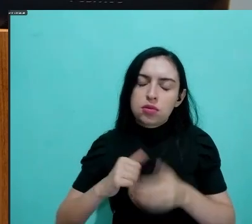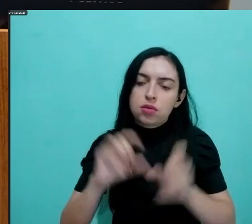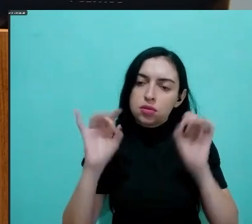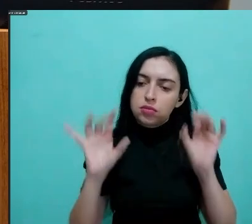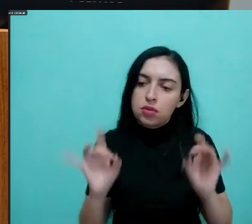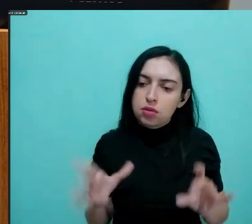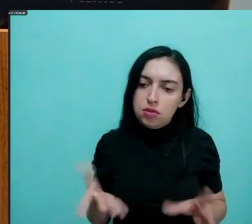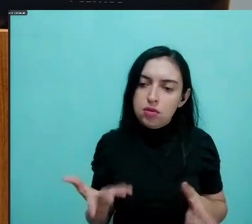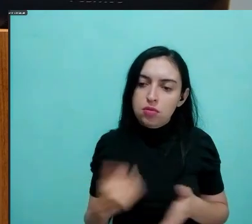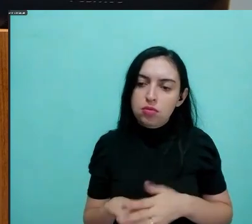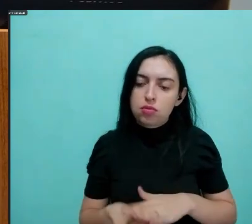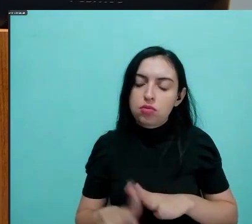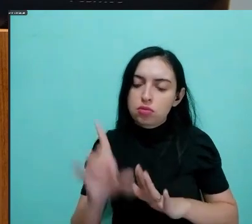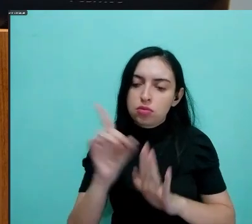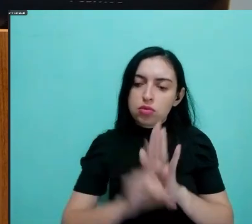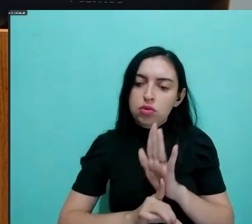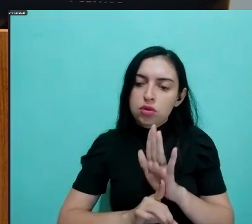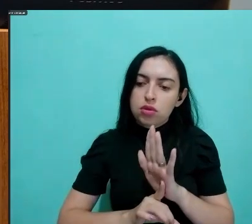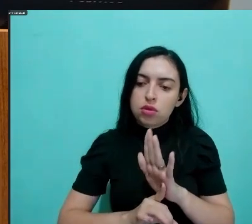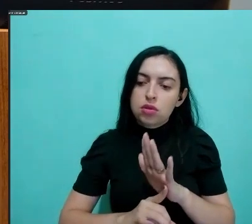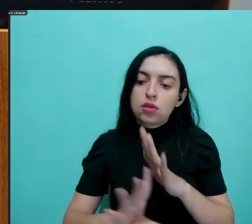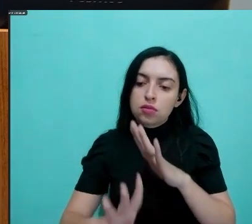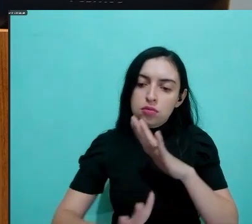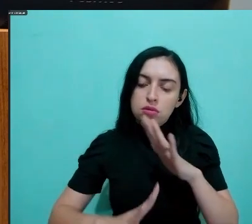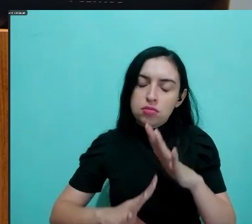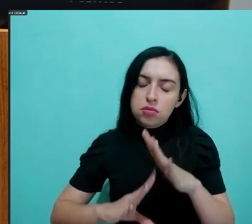derechos de refugiados.